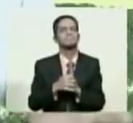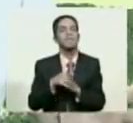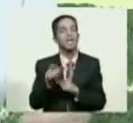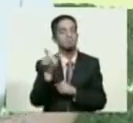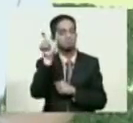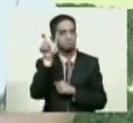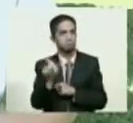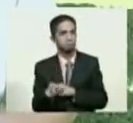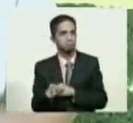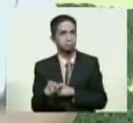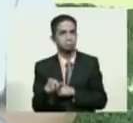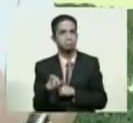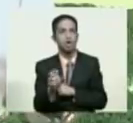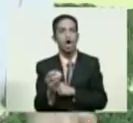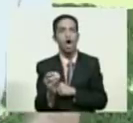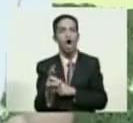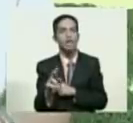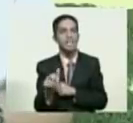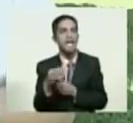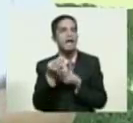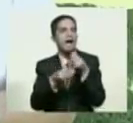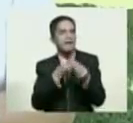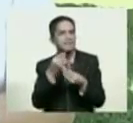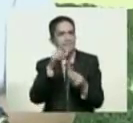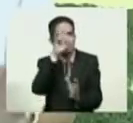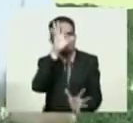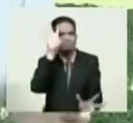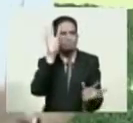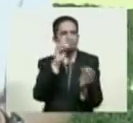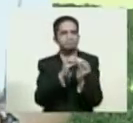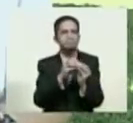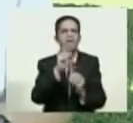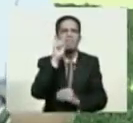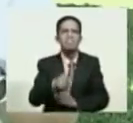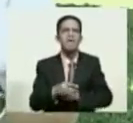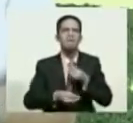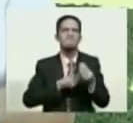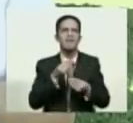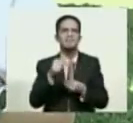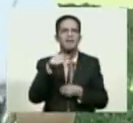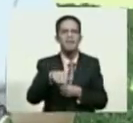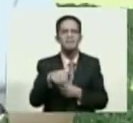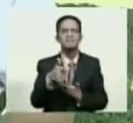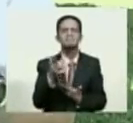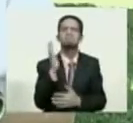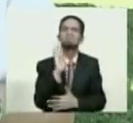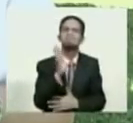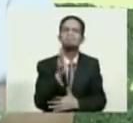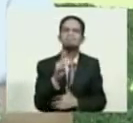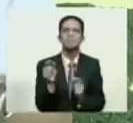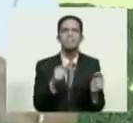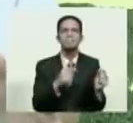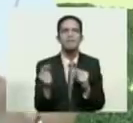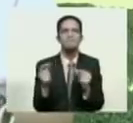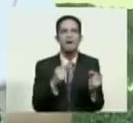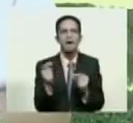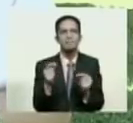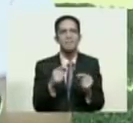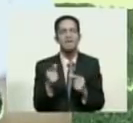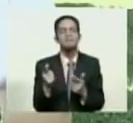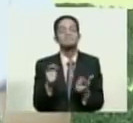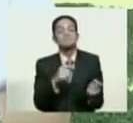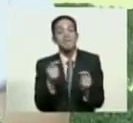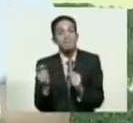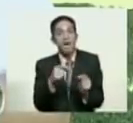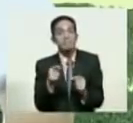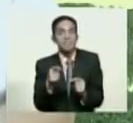Saúl Ortega, haciendo esta reflexión una vez más de lo que debe ser este espacio para el debate. Líneas emitidas que vayan directamente a un